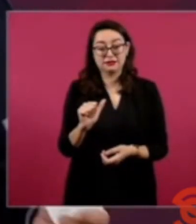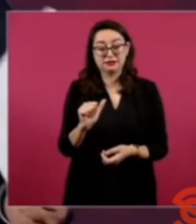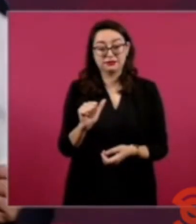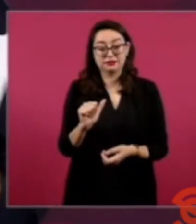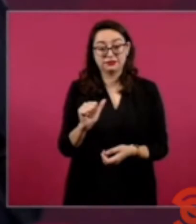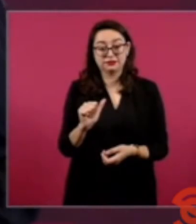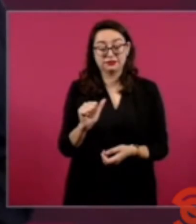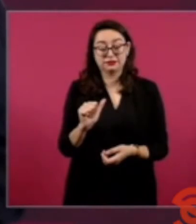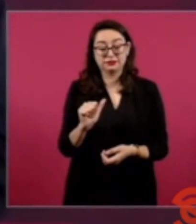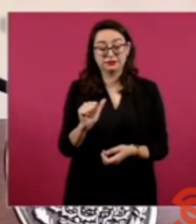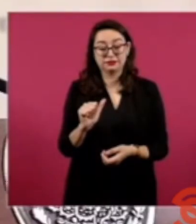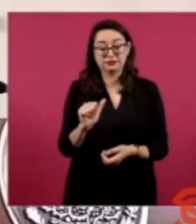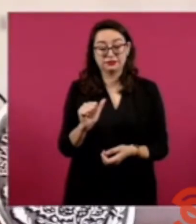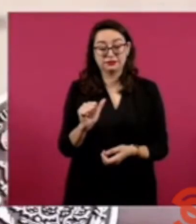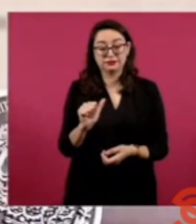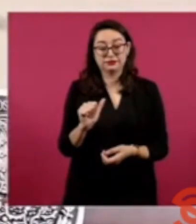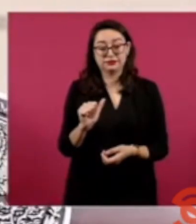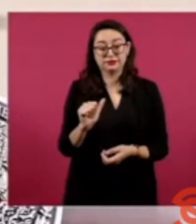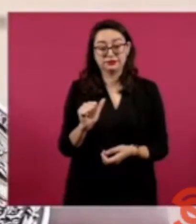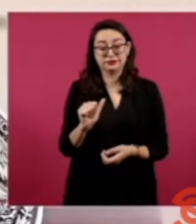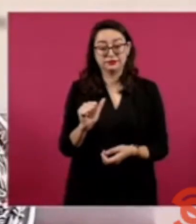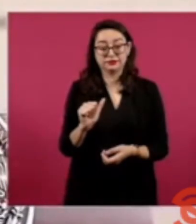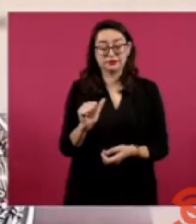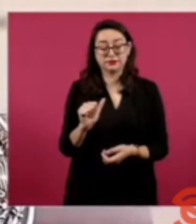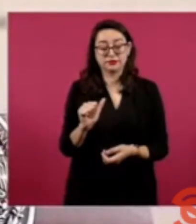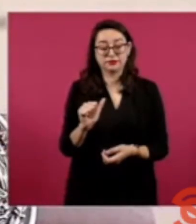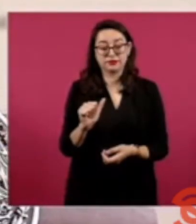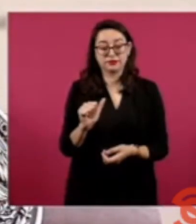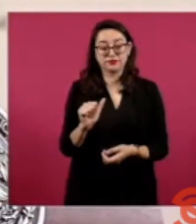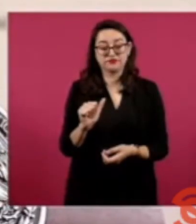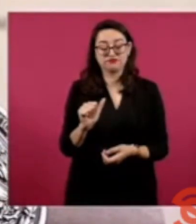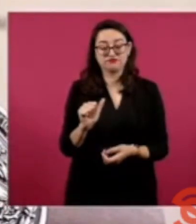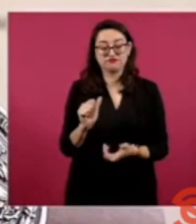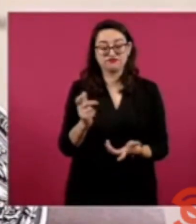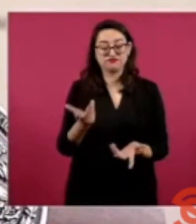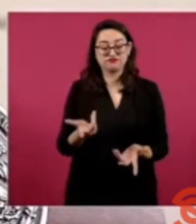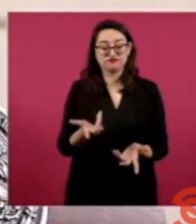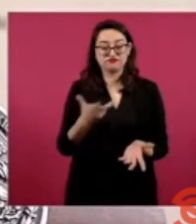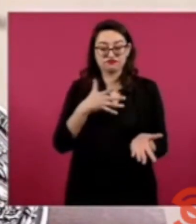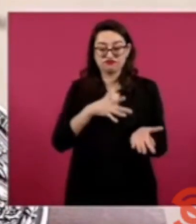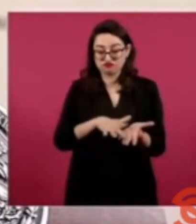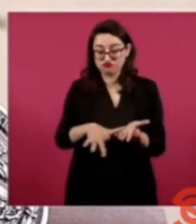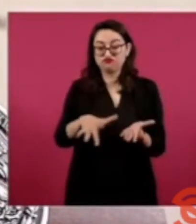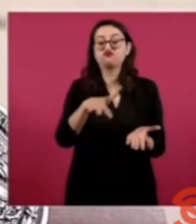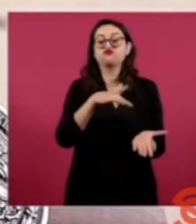expresando su apoyo